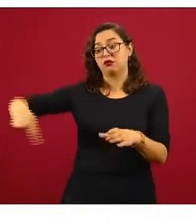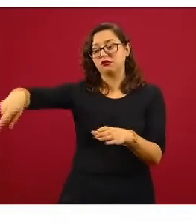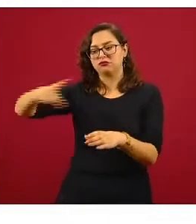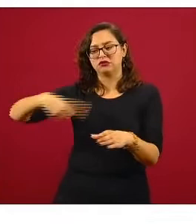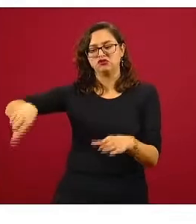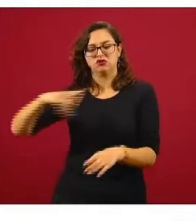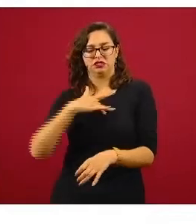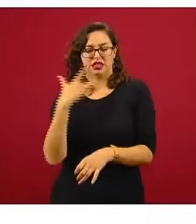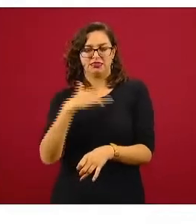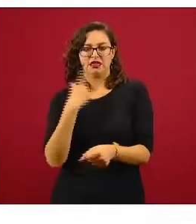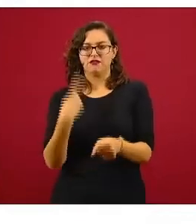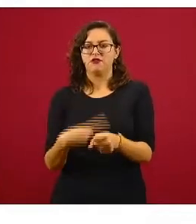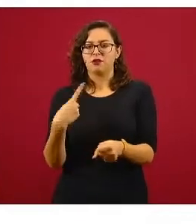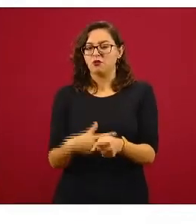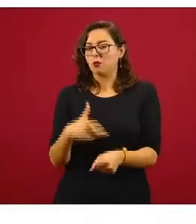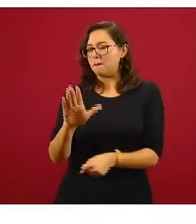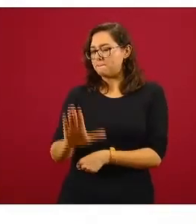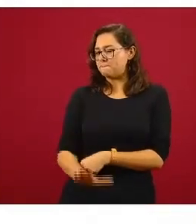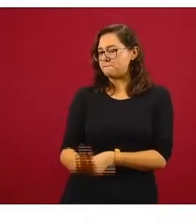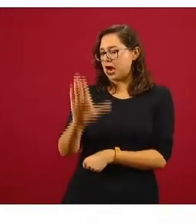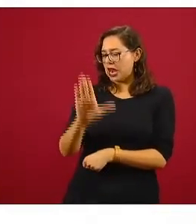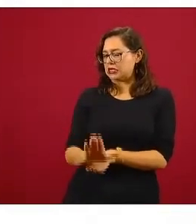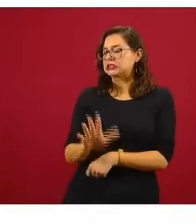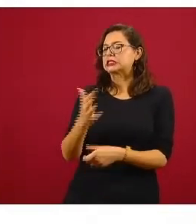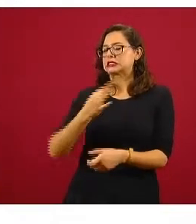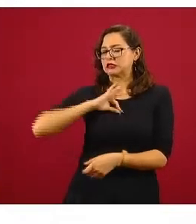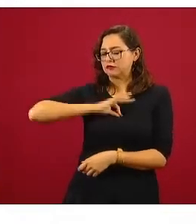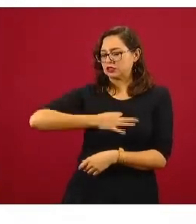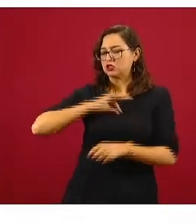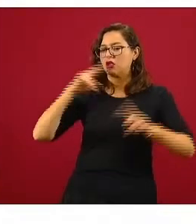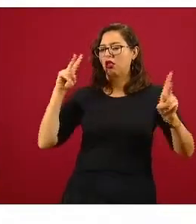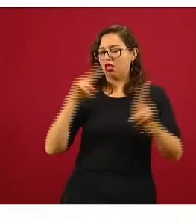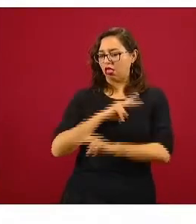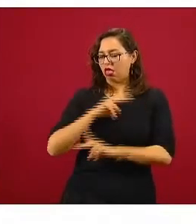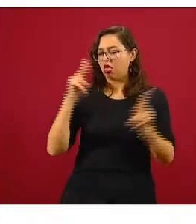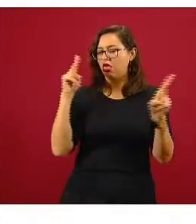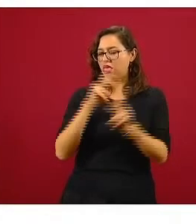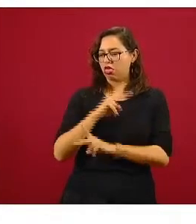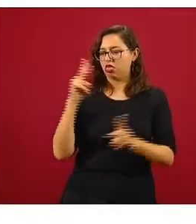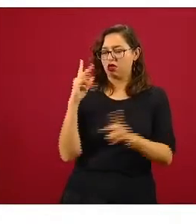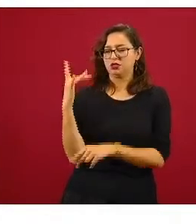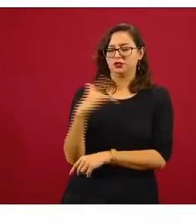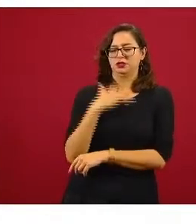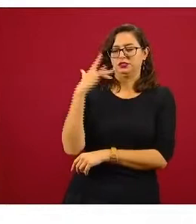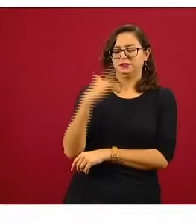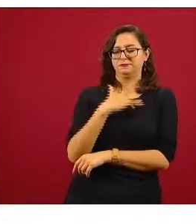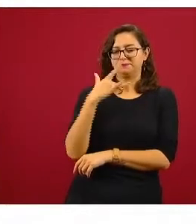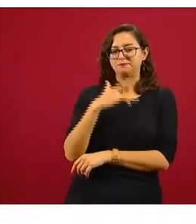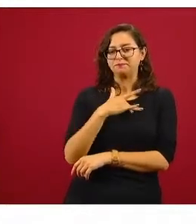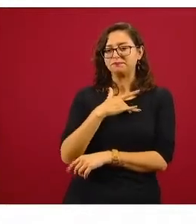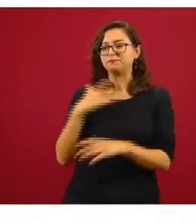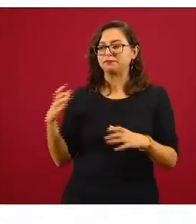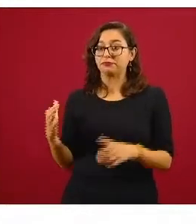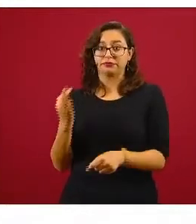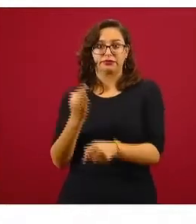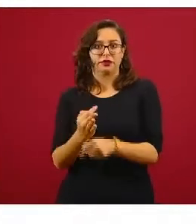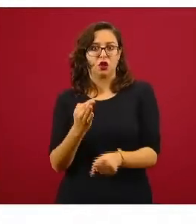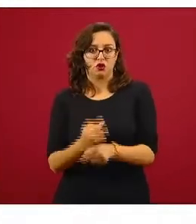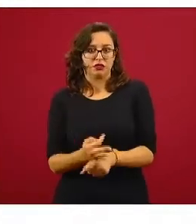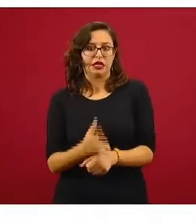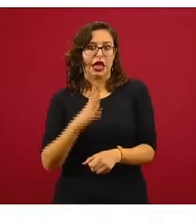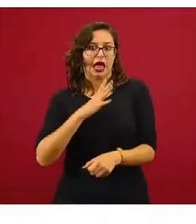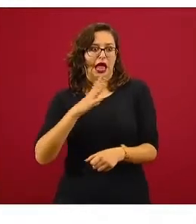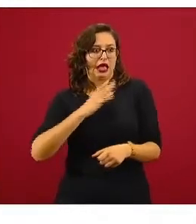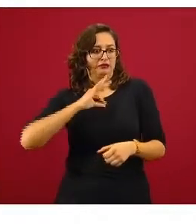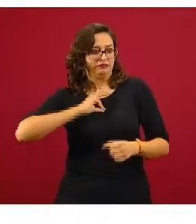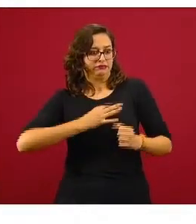síntomas compatibles con una infección respiratoria aguda que para fines prácticos en estos momentos en los que estamos en la